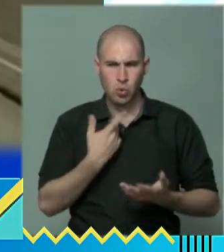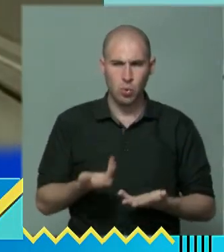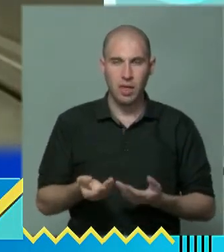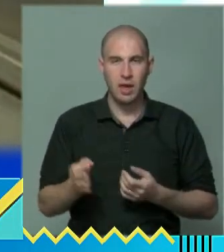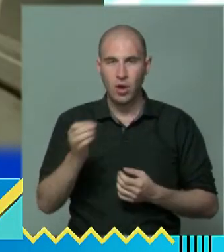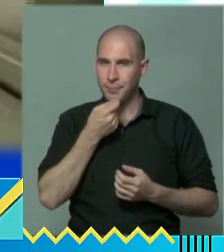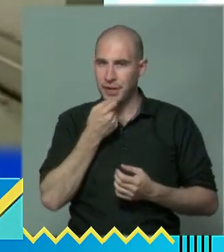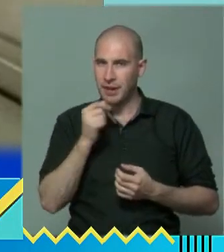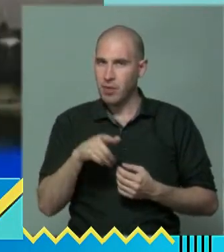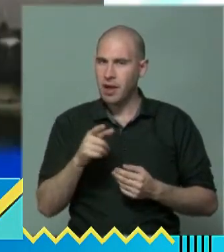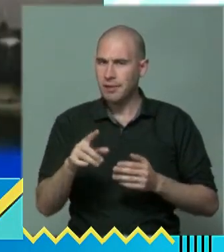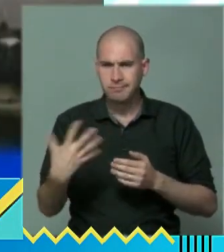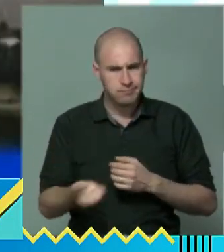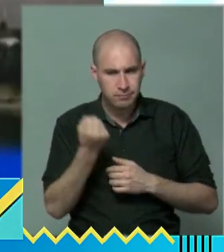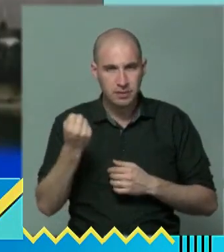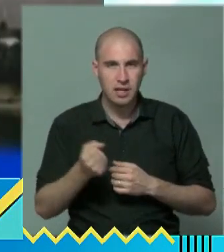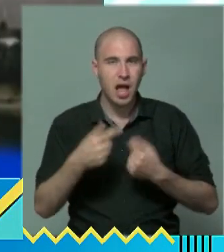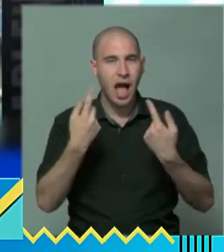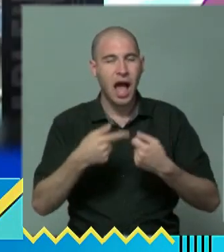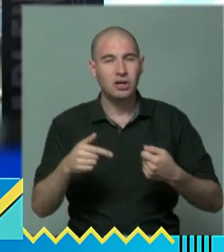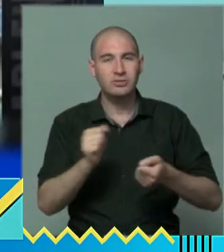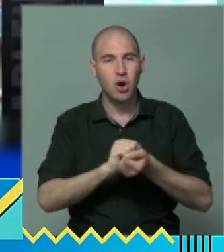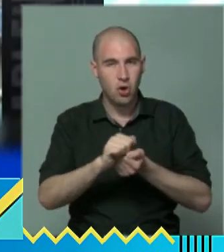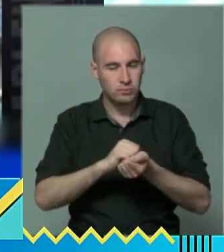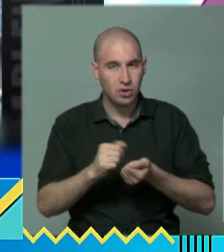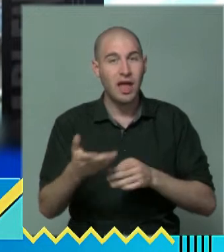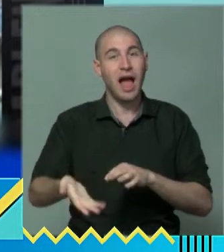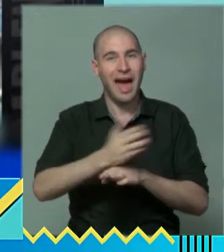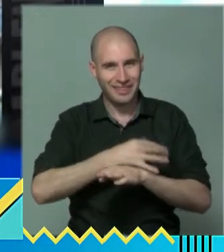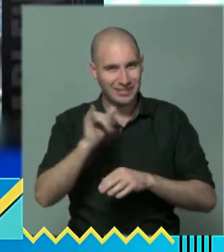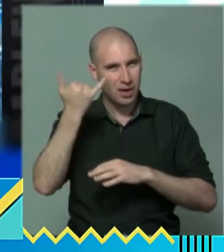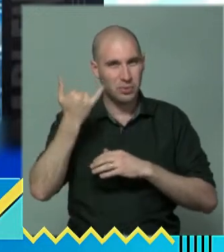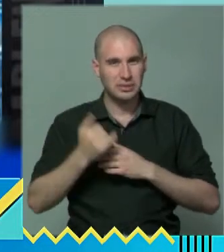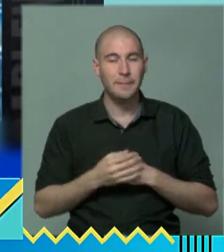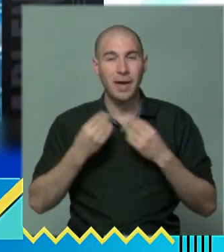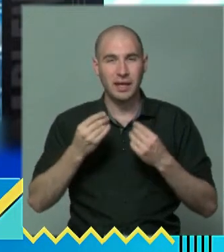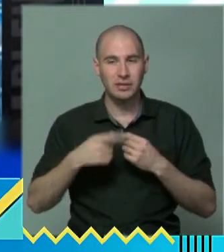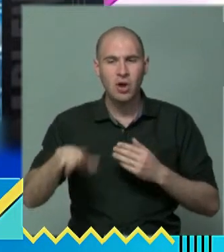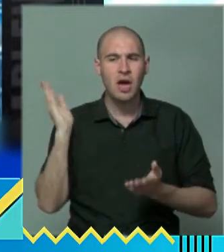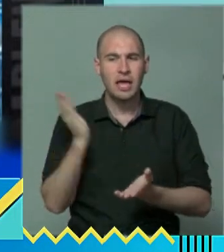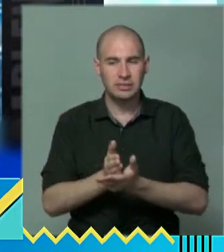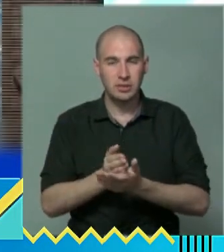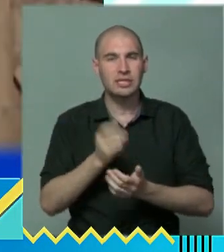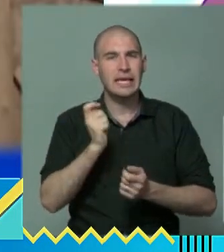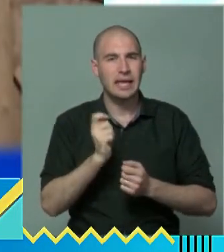sospechosas o que pueden llegar a ser detectados actos de corrupción con anticipación para que puedan ser sancionados tanto internamente